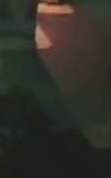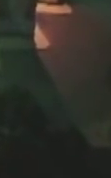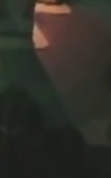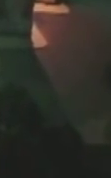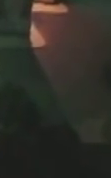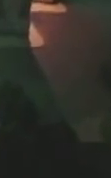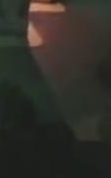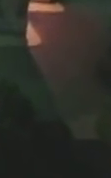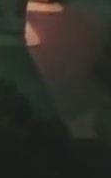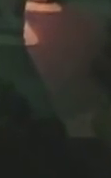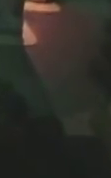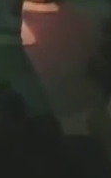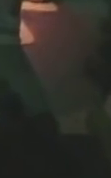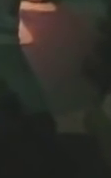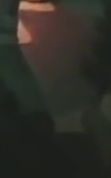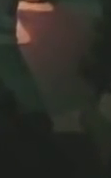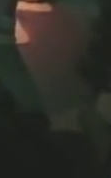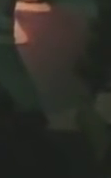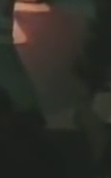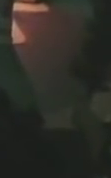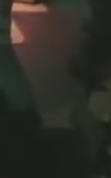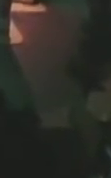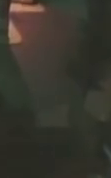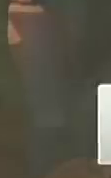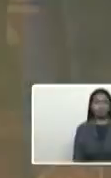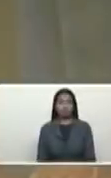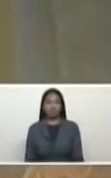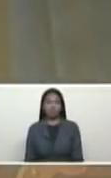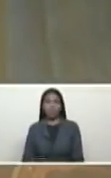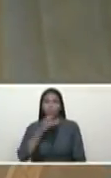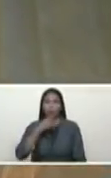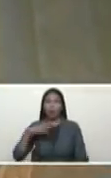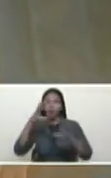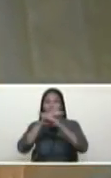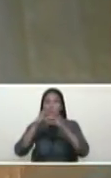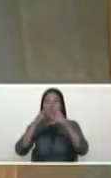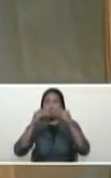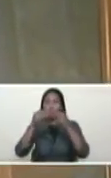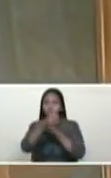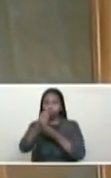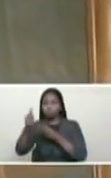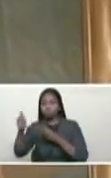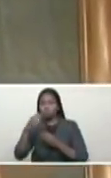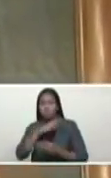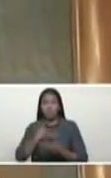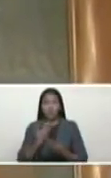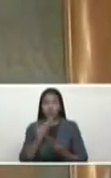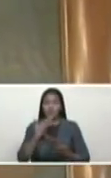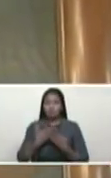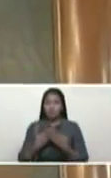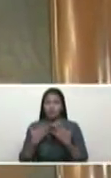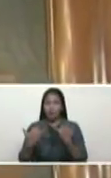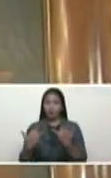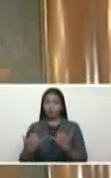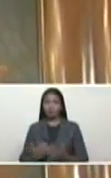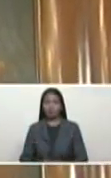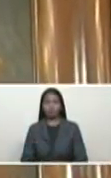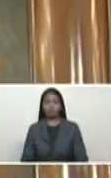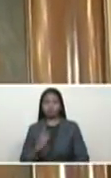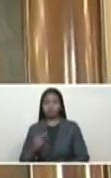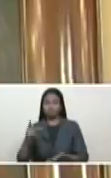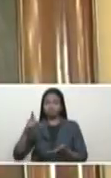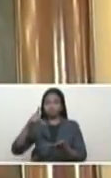buenas noches a todos a todas quiero agradecer la presencia